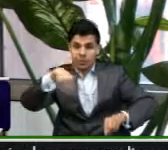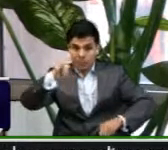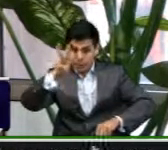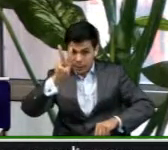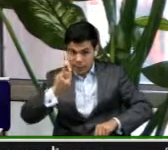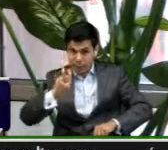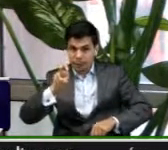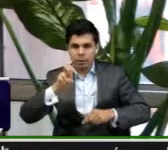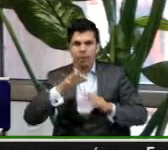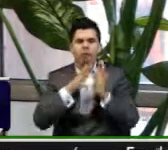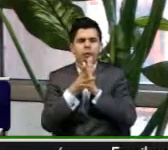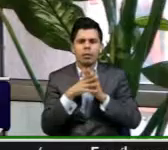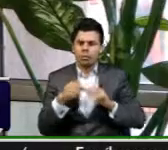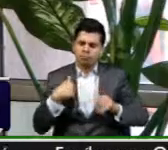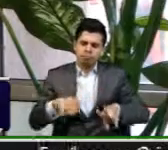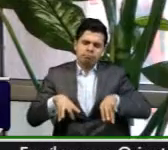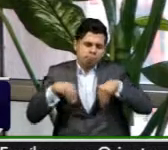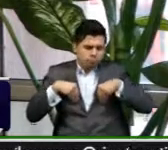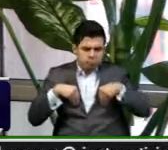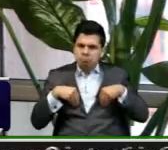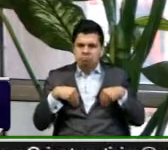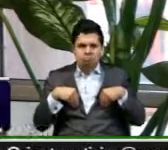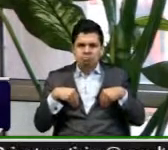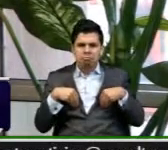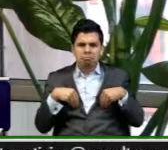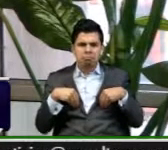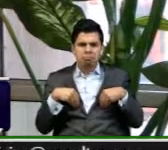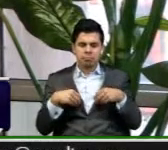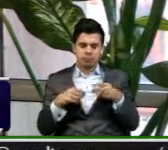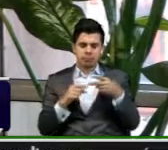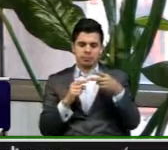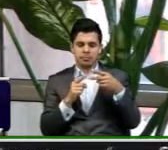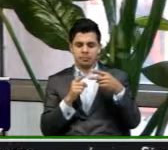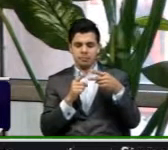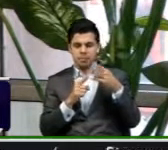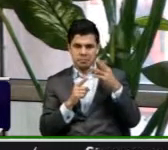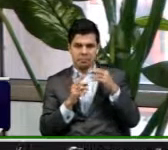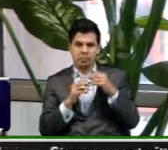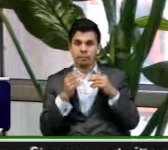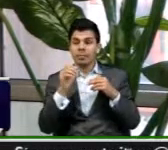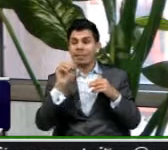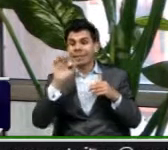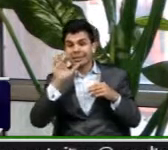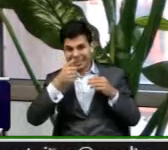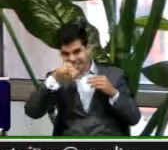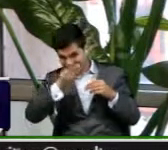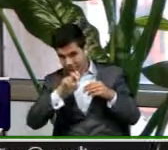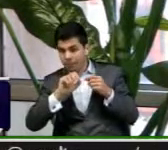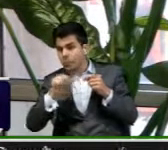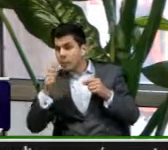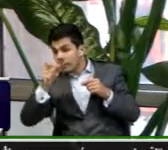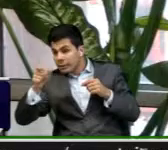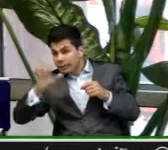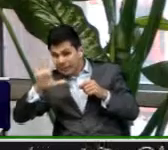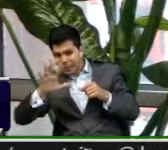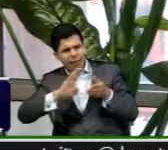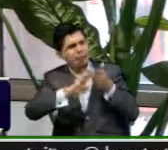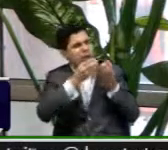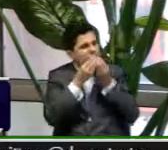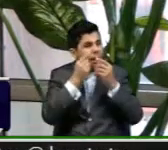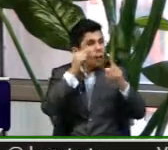no aceptación, 5 fueron por renuncia de dichos candidatos al